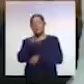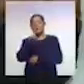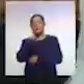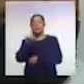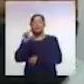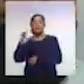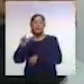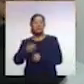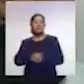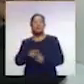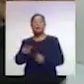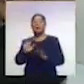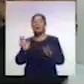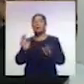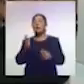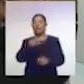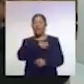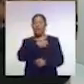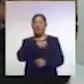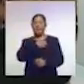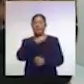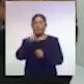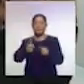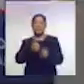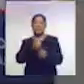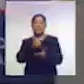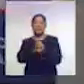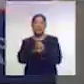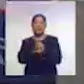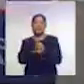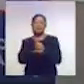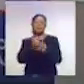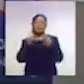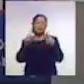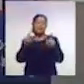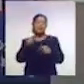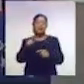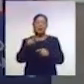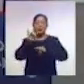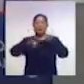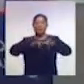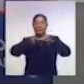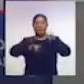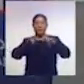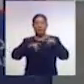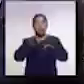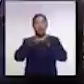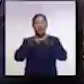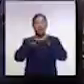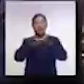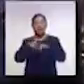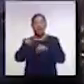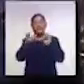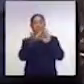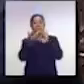en la capital del estado la Feria del Empleo para Jóvenes. Este tipo de acciones tiene como objetivo que la población se pueda poner en contacto directo en un